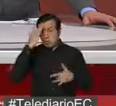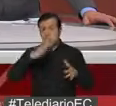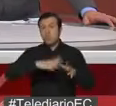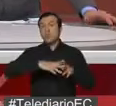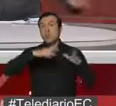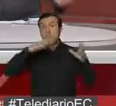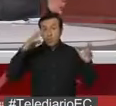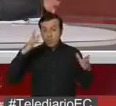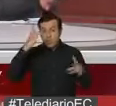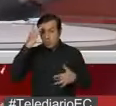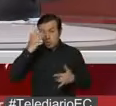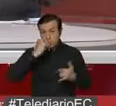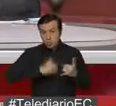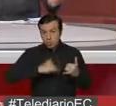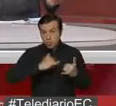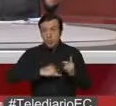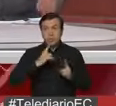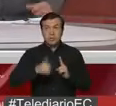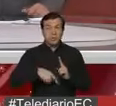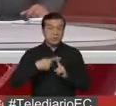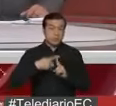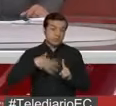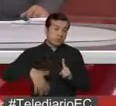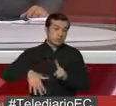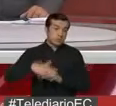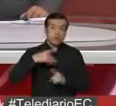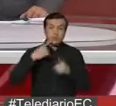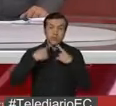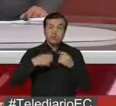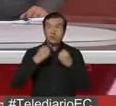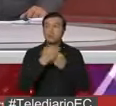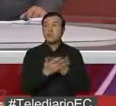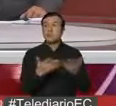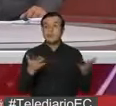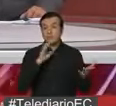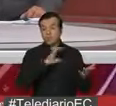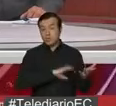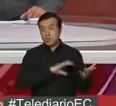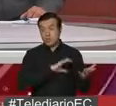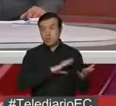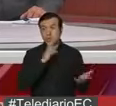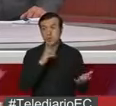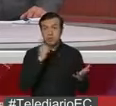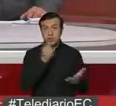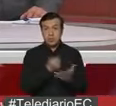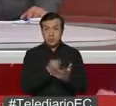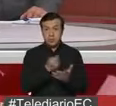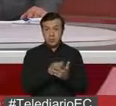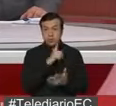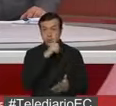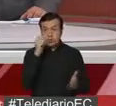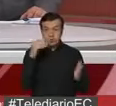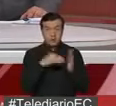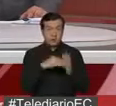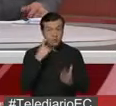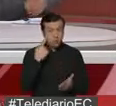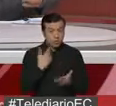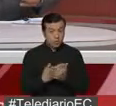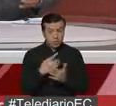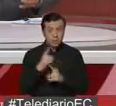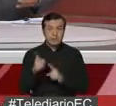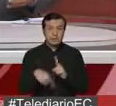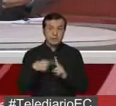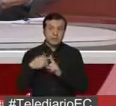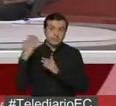viral. De hecho, frente a esta situación, también se ha anunciado que el municipio podría comprar 100.000 pruebas adicionales